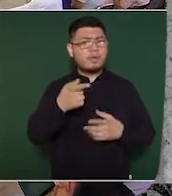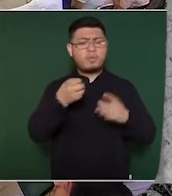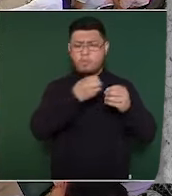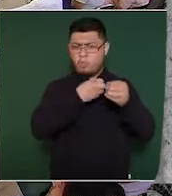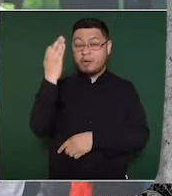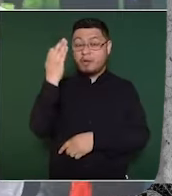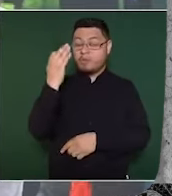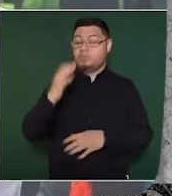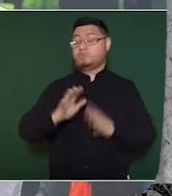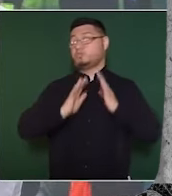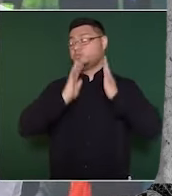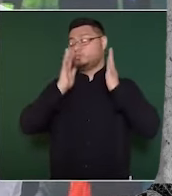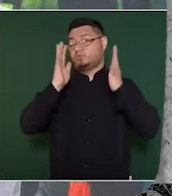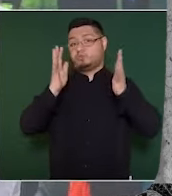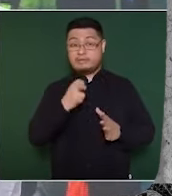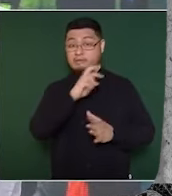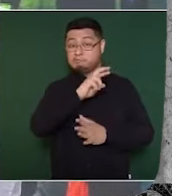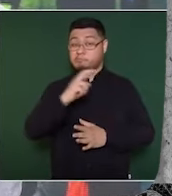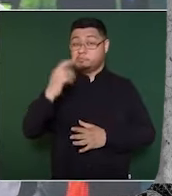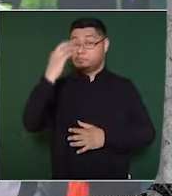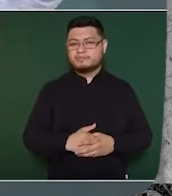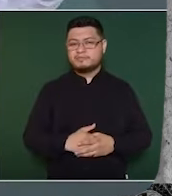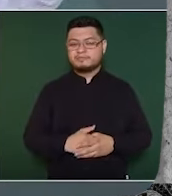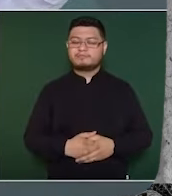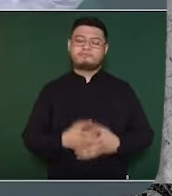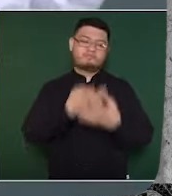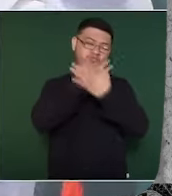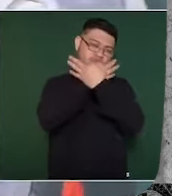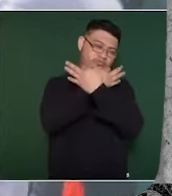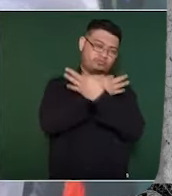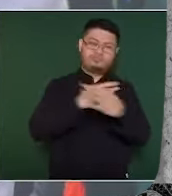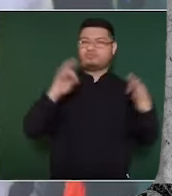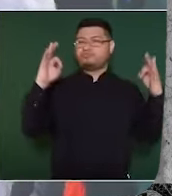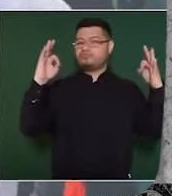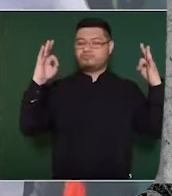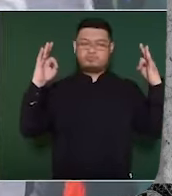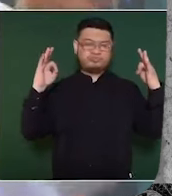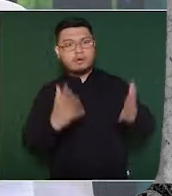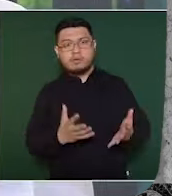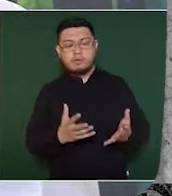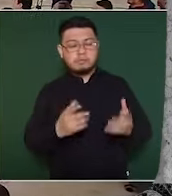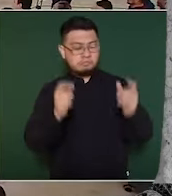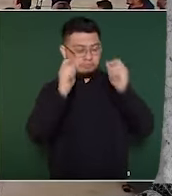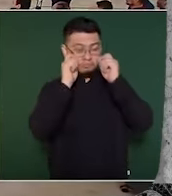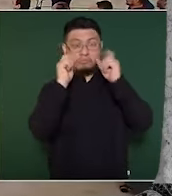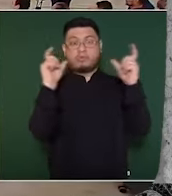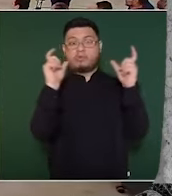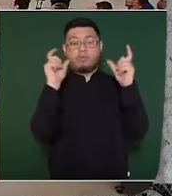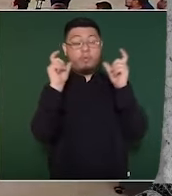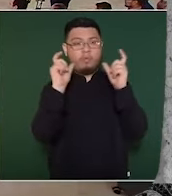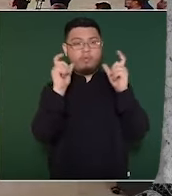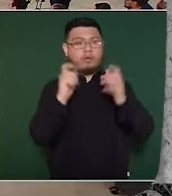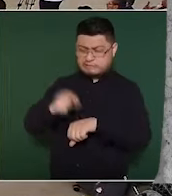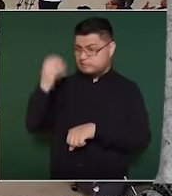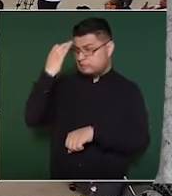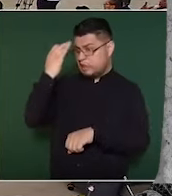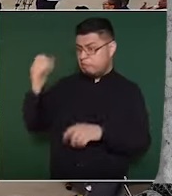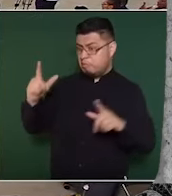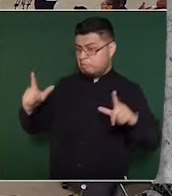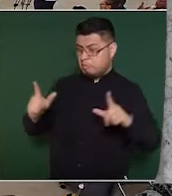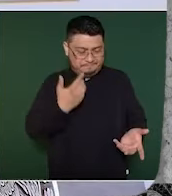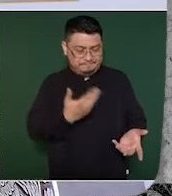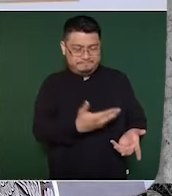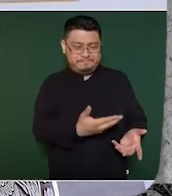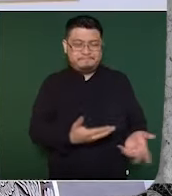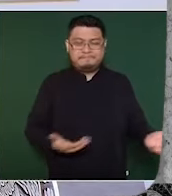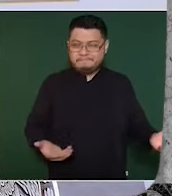otros países, ponen la obra en las redes, ¡qué barbaridad! ¿No? ¿Qué obras? ¿Cómo lo hicieron en tan poco tiempo? Pues es que